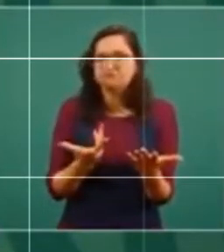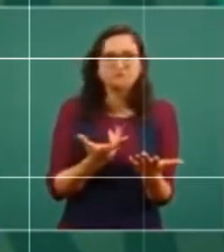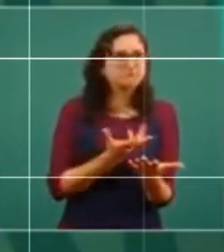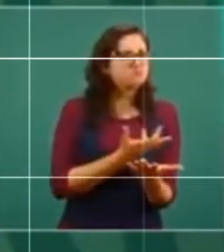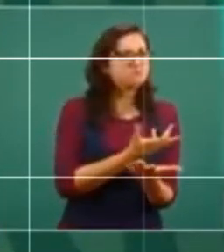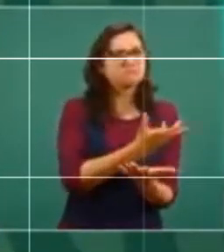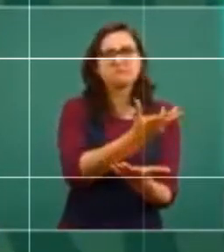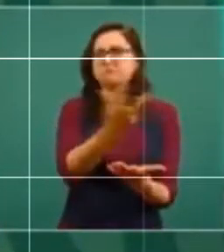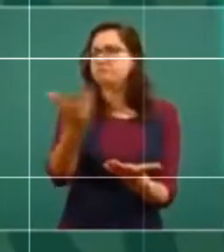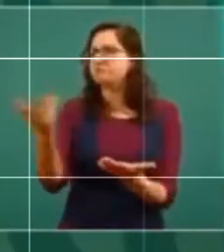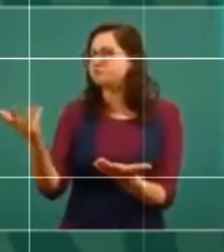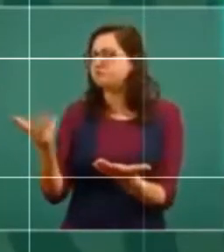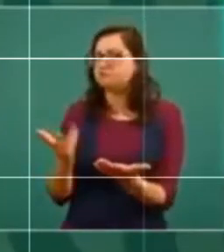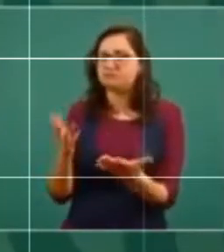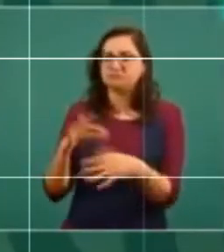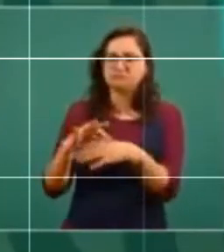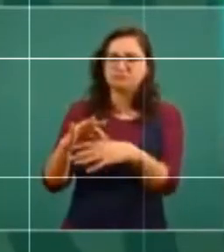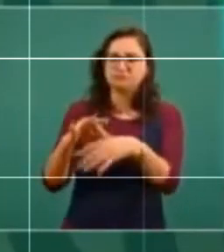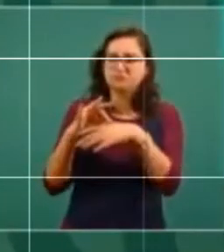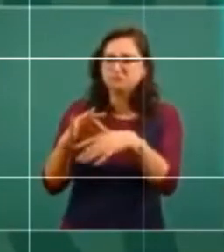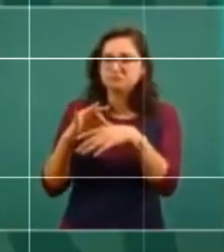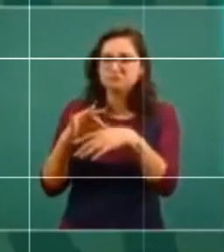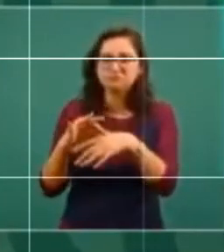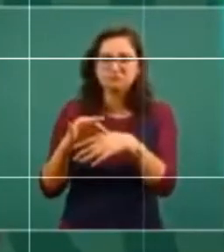ningún valor